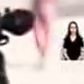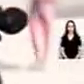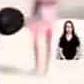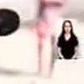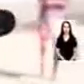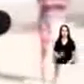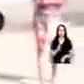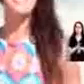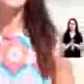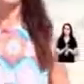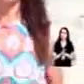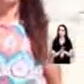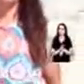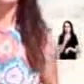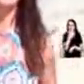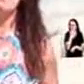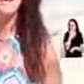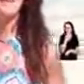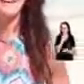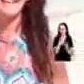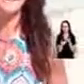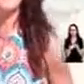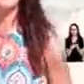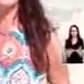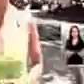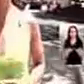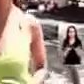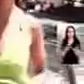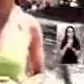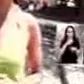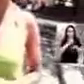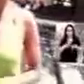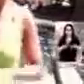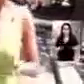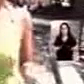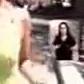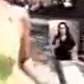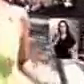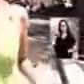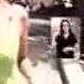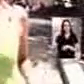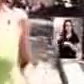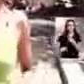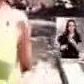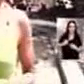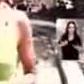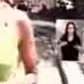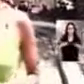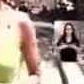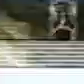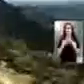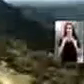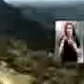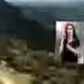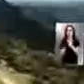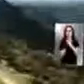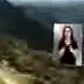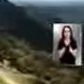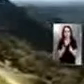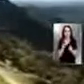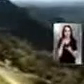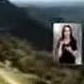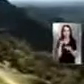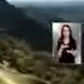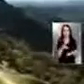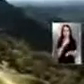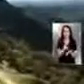Puerto Rico encanta con su naturaleza exuberante, sus playas paradisíacas y su historia. Todo se mezcla con la alegría de su gente. Quienes visitan este